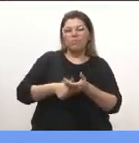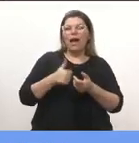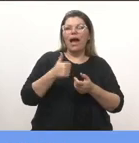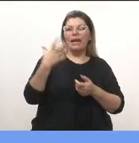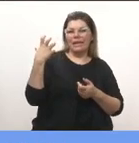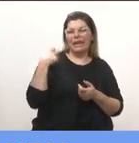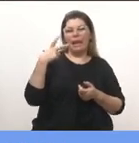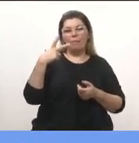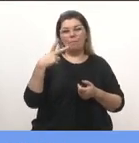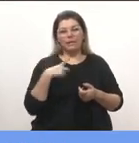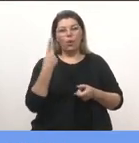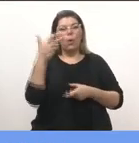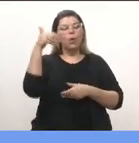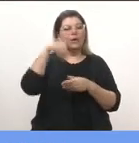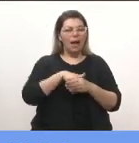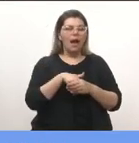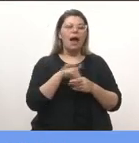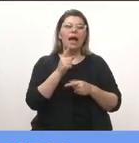en una sola votación el orden del día